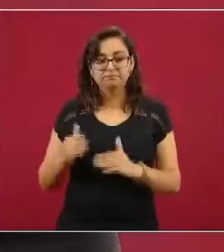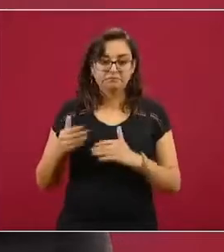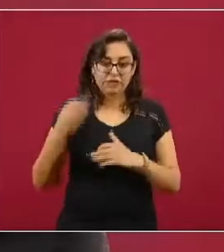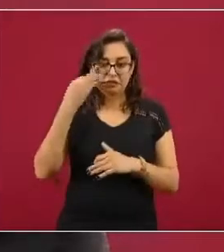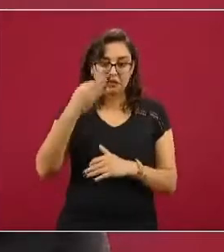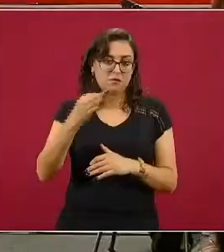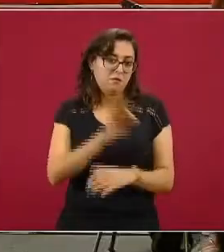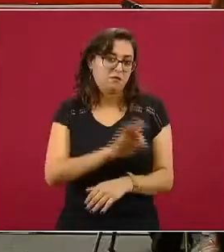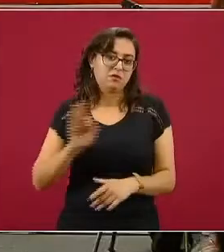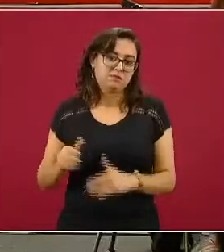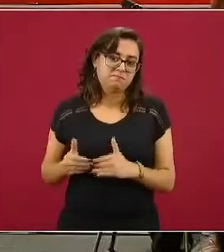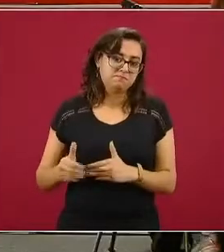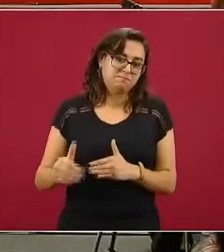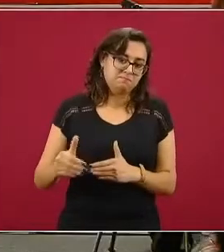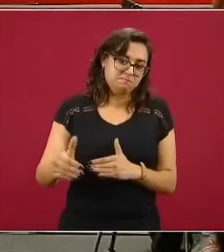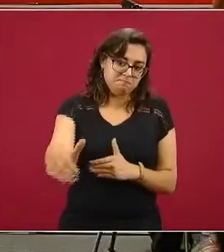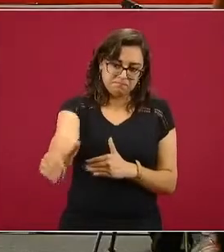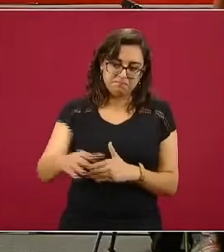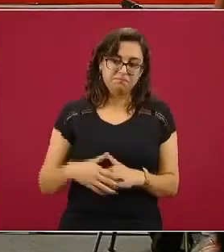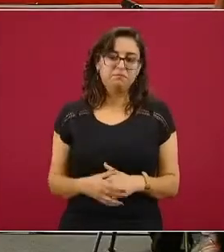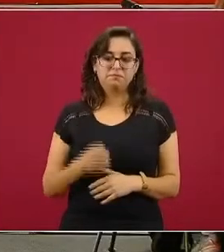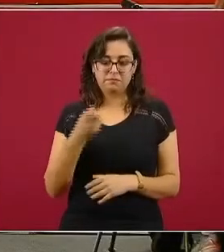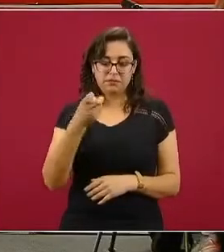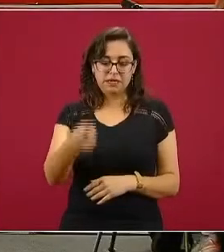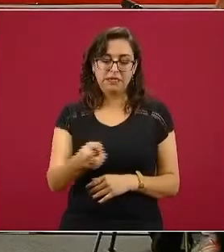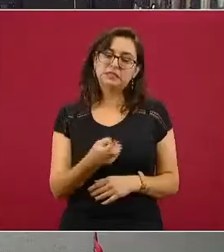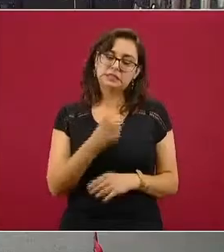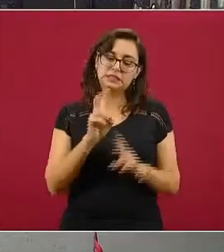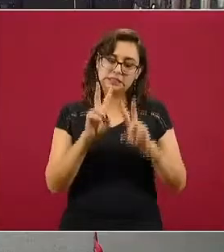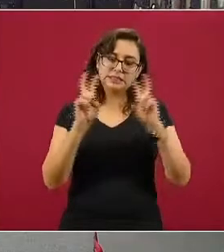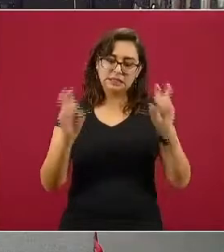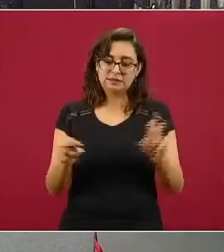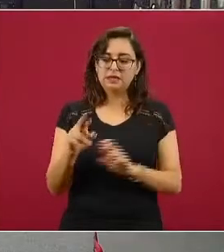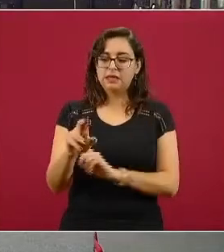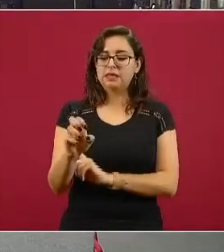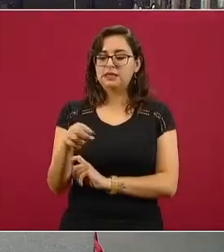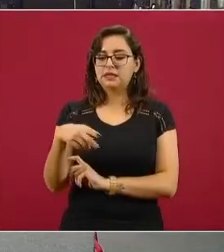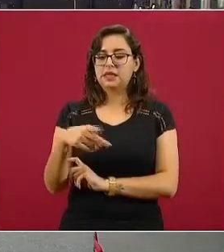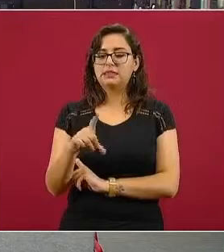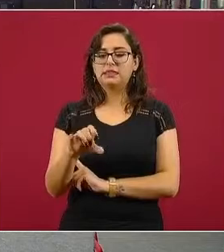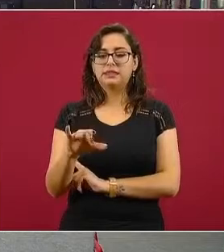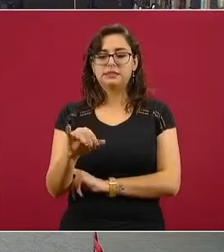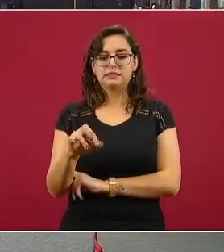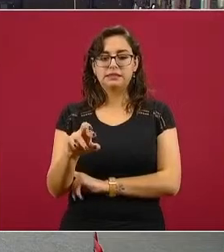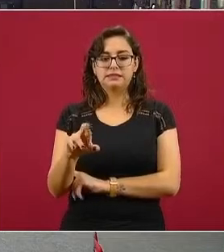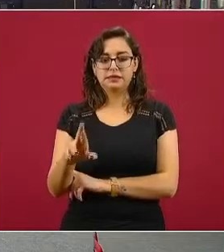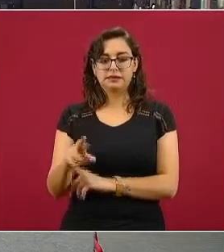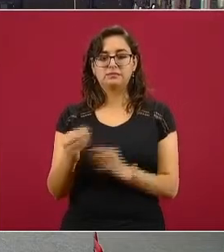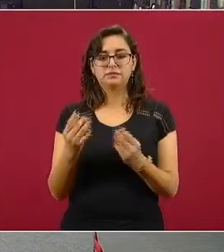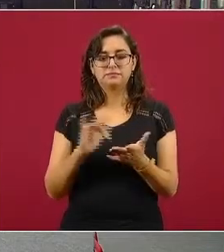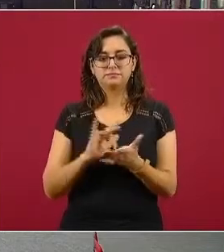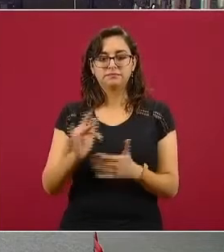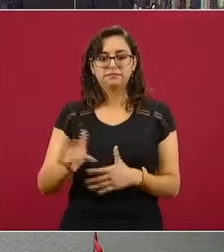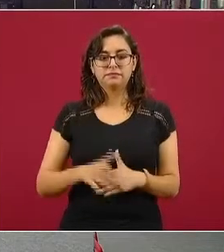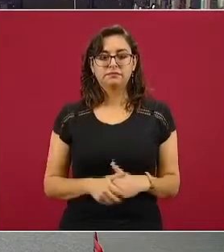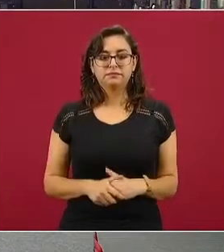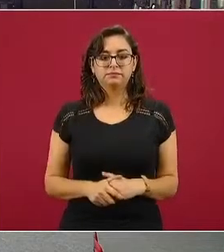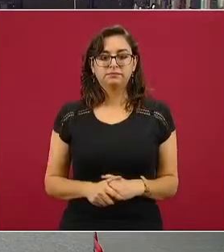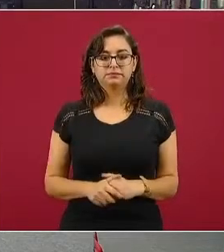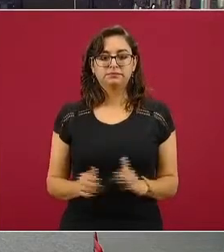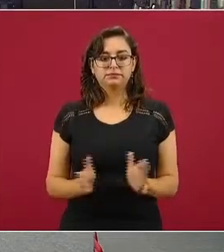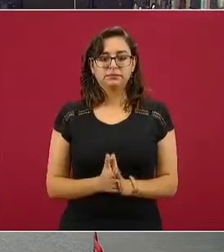plazos correspondientes. Esa es la situación con Remdesivir. Muchas gracias. Por